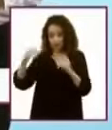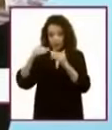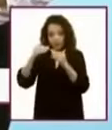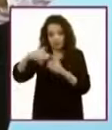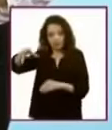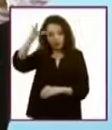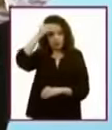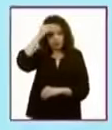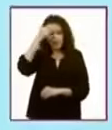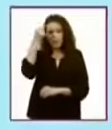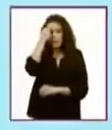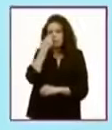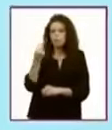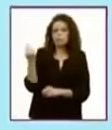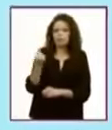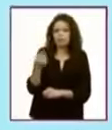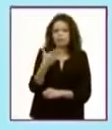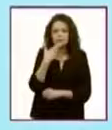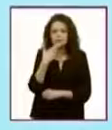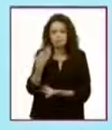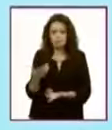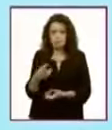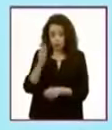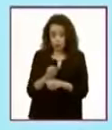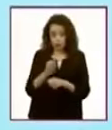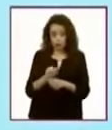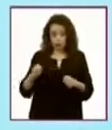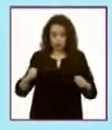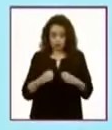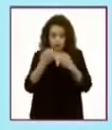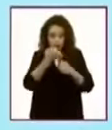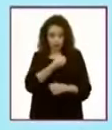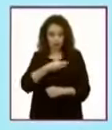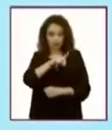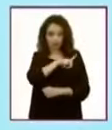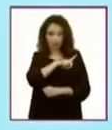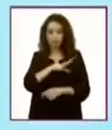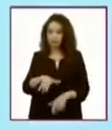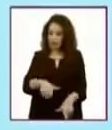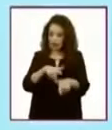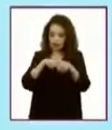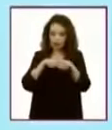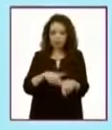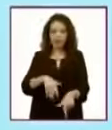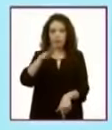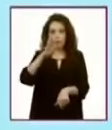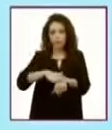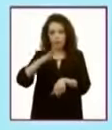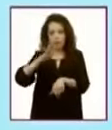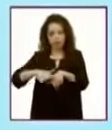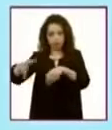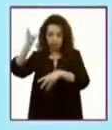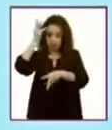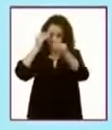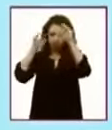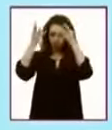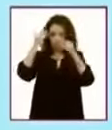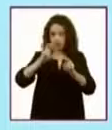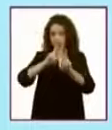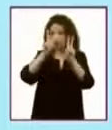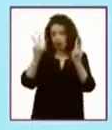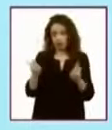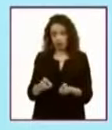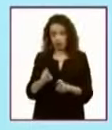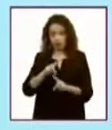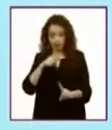la finalidad de que durante la contingencia sigan teniendo la posibilidad de desarrollar conocimientos sobre temas